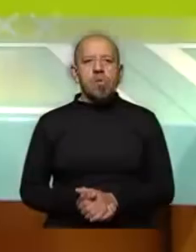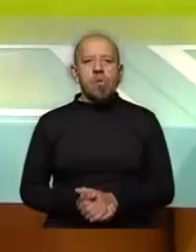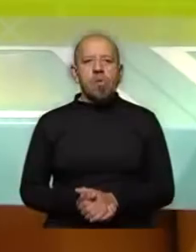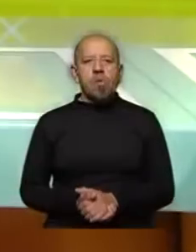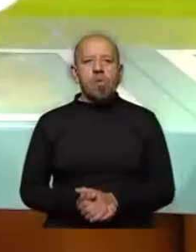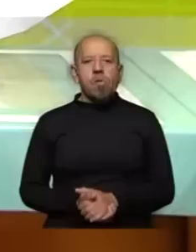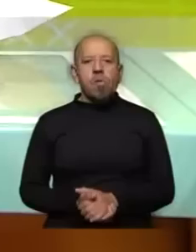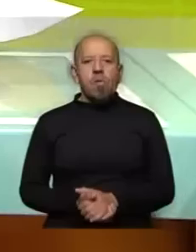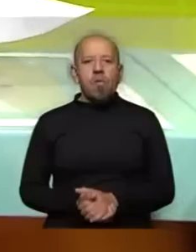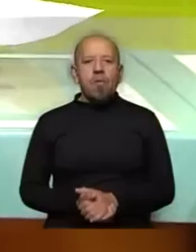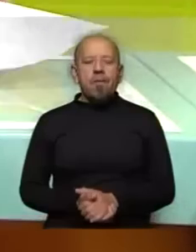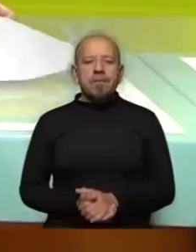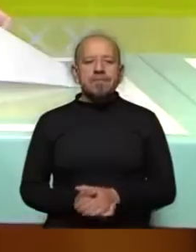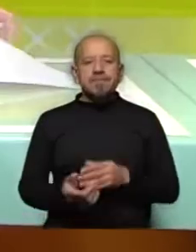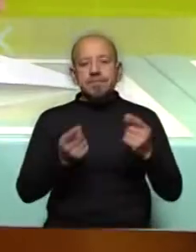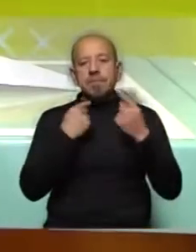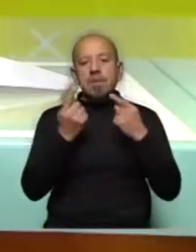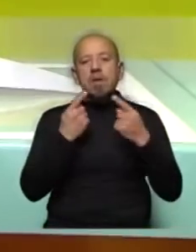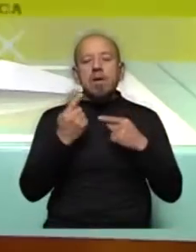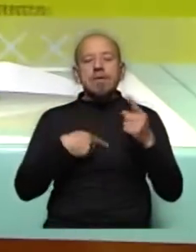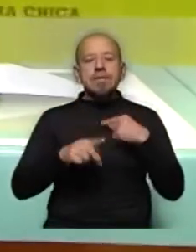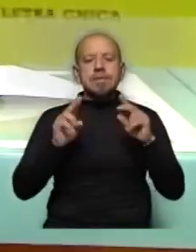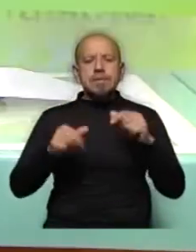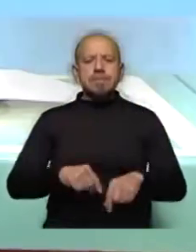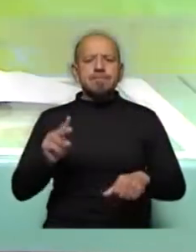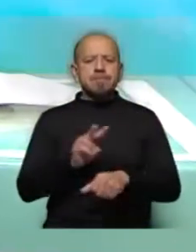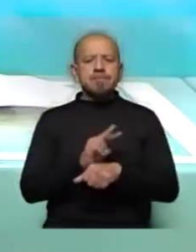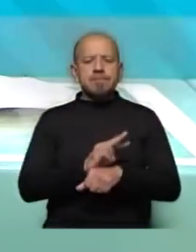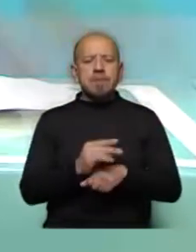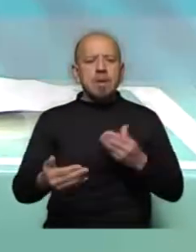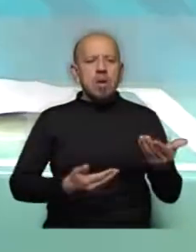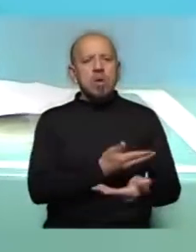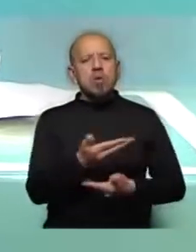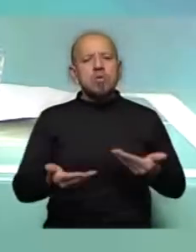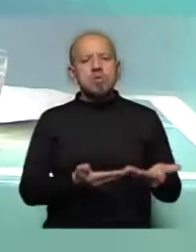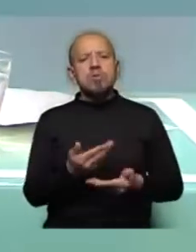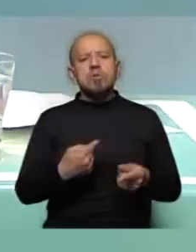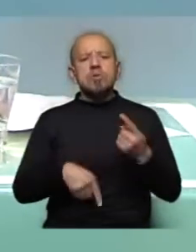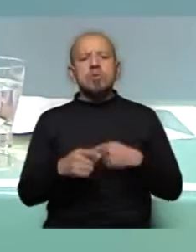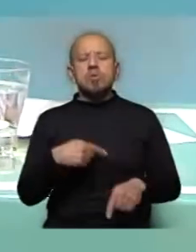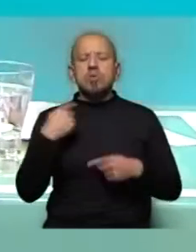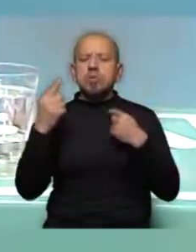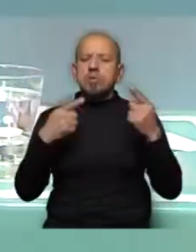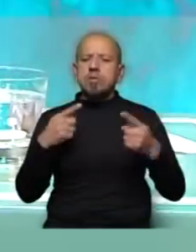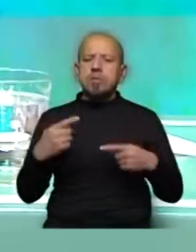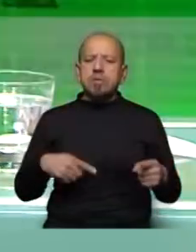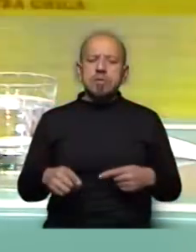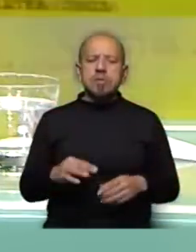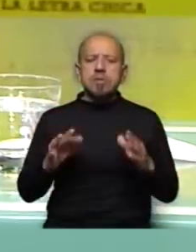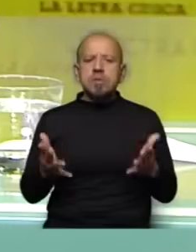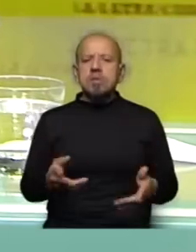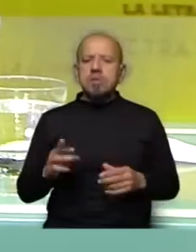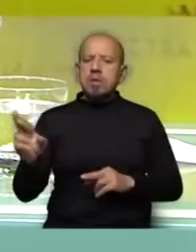chica hablaremos a continuación de seguridad y convivencia y convivencia con distintas posibilidades y distintas